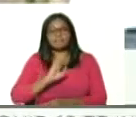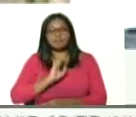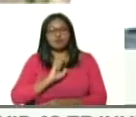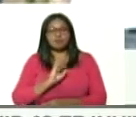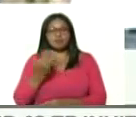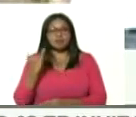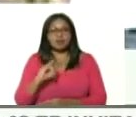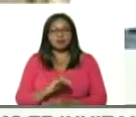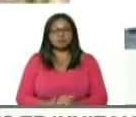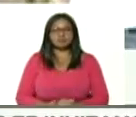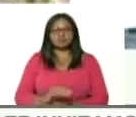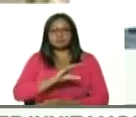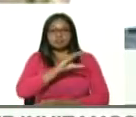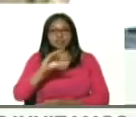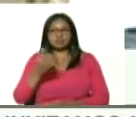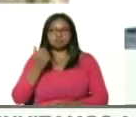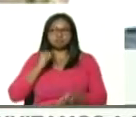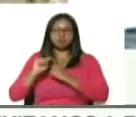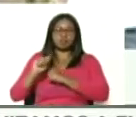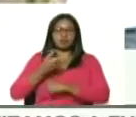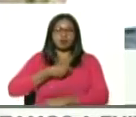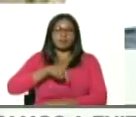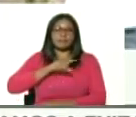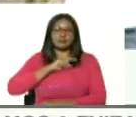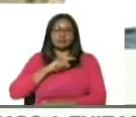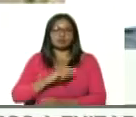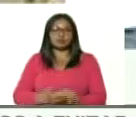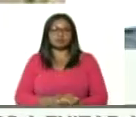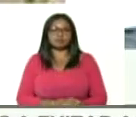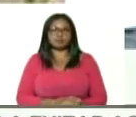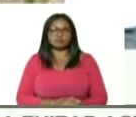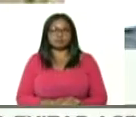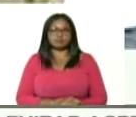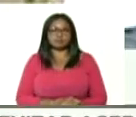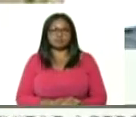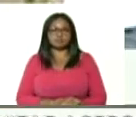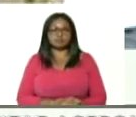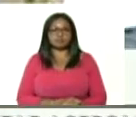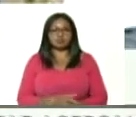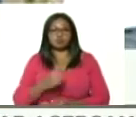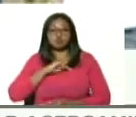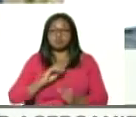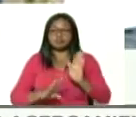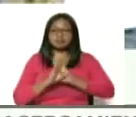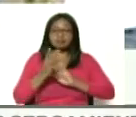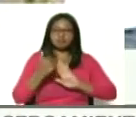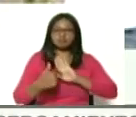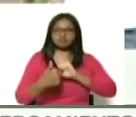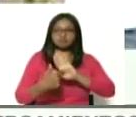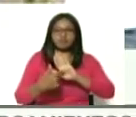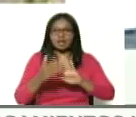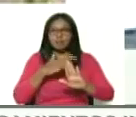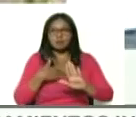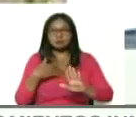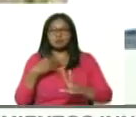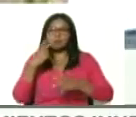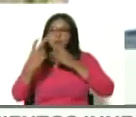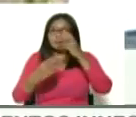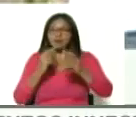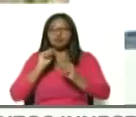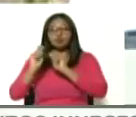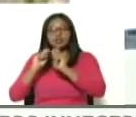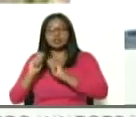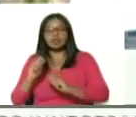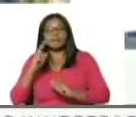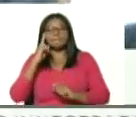caribe, en contra de los españoles. En ese sentido, presidente, queremos desarrollar un corredor turístico histórico comunal llamado